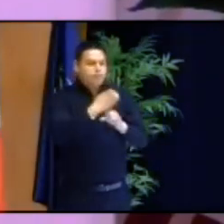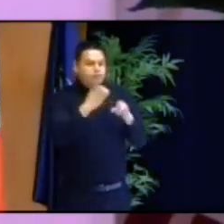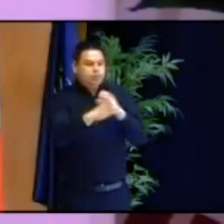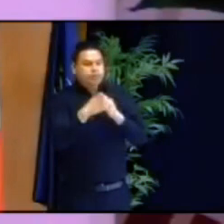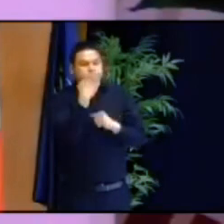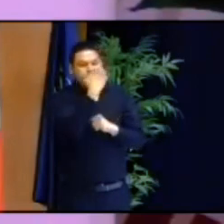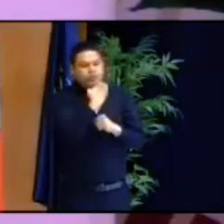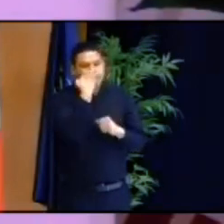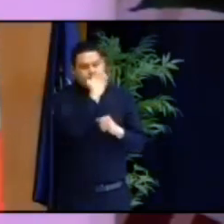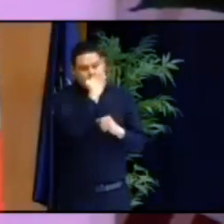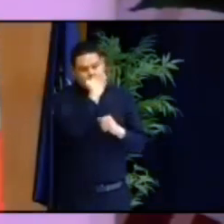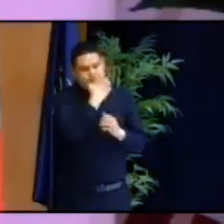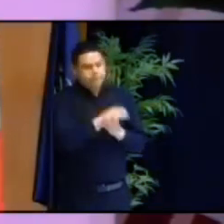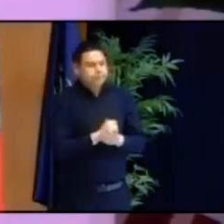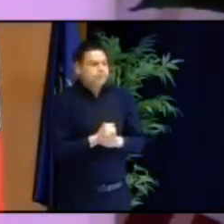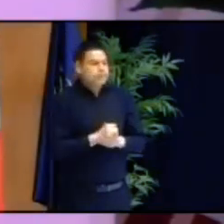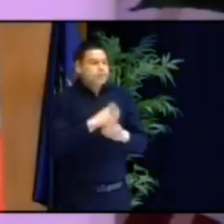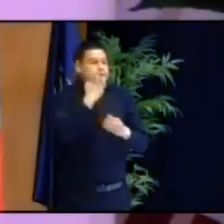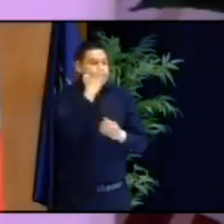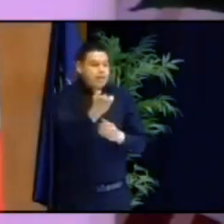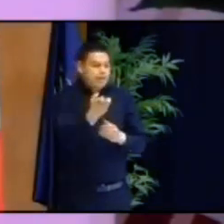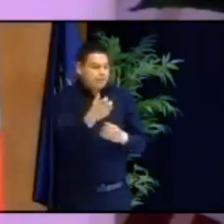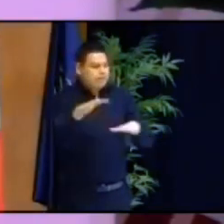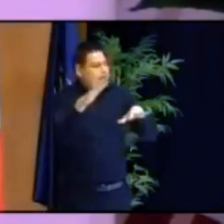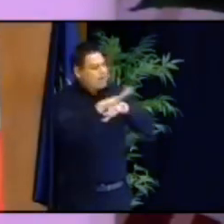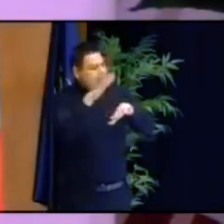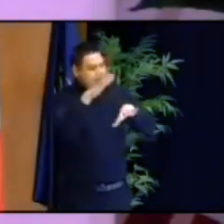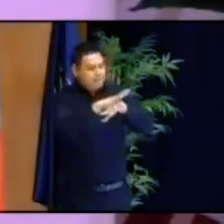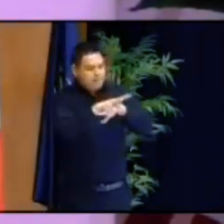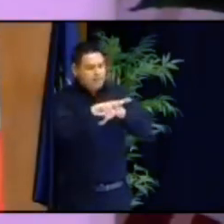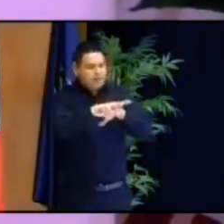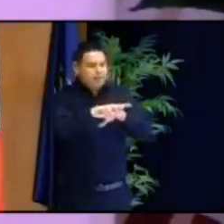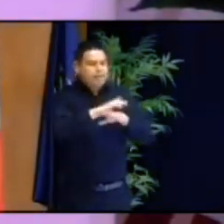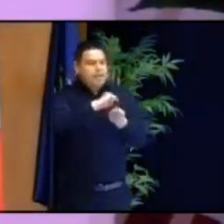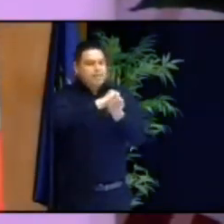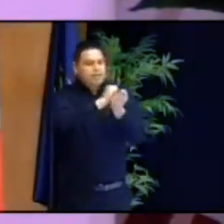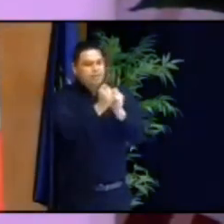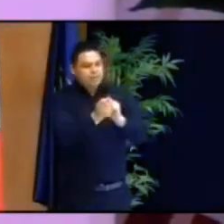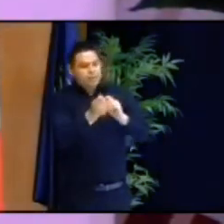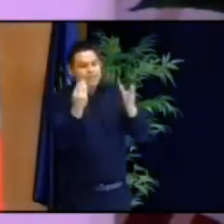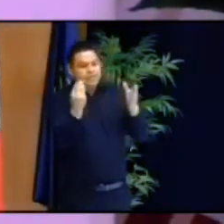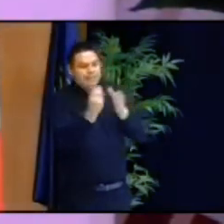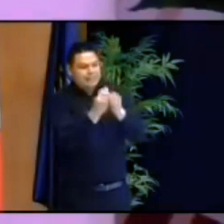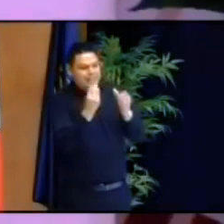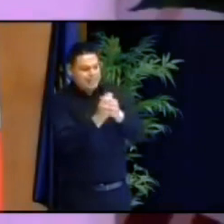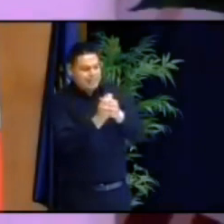uniformes escolares. Eso ha cambiado la dinámica en el salón de clase.